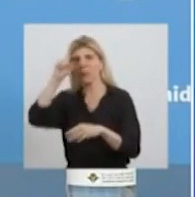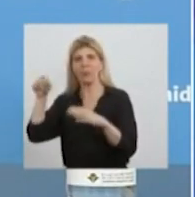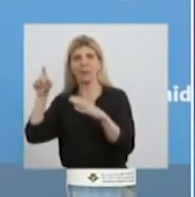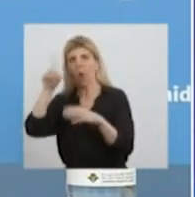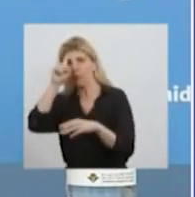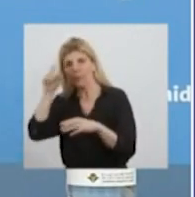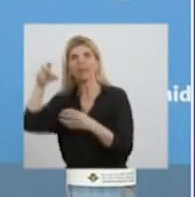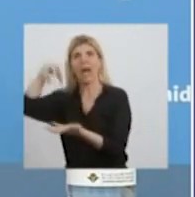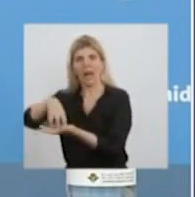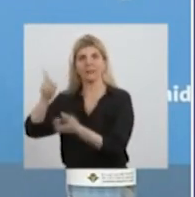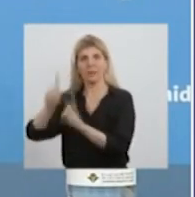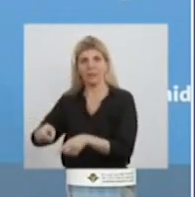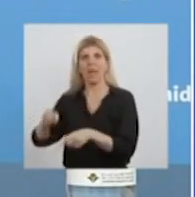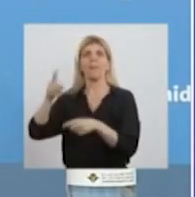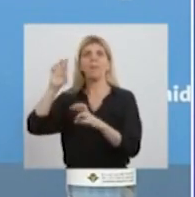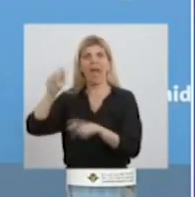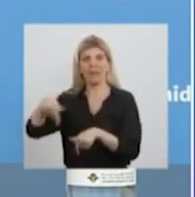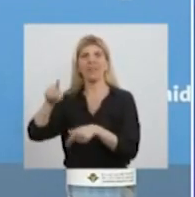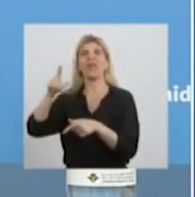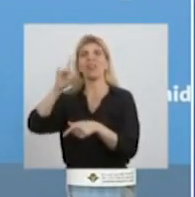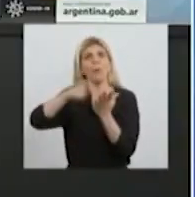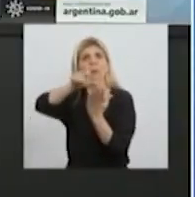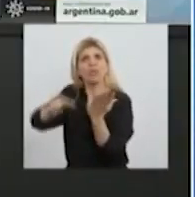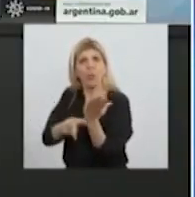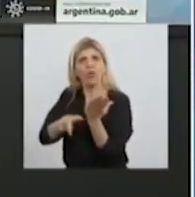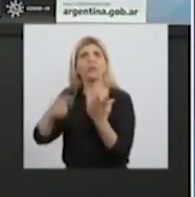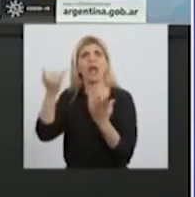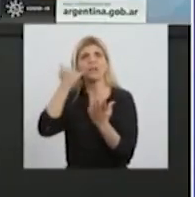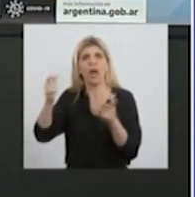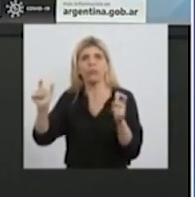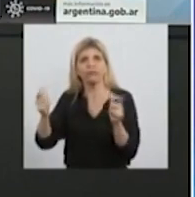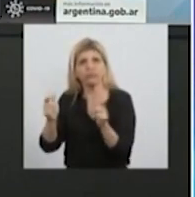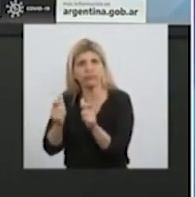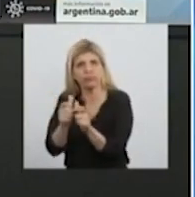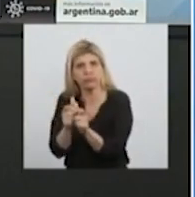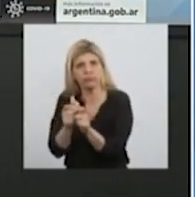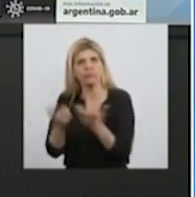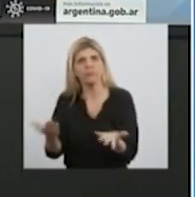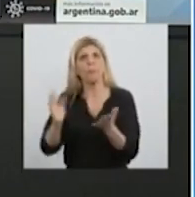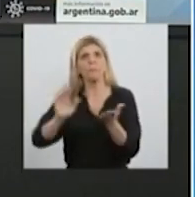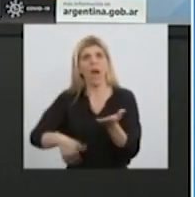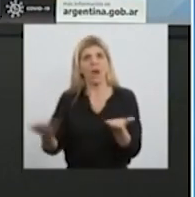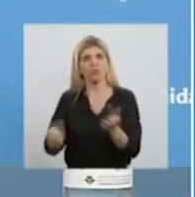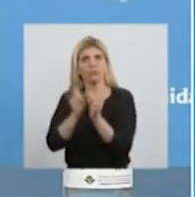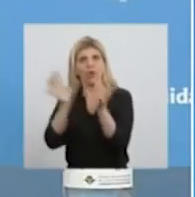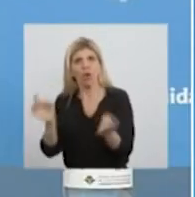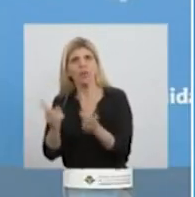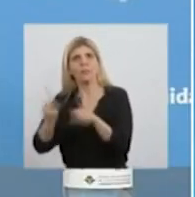hubieran podido ver a ese féretro y despedirse de él muchísimas más millones de